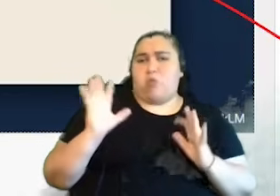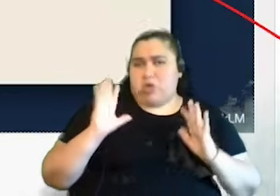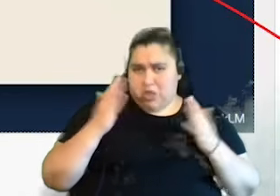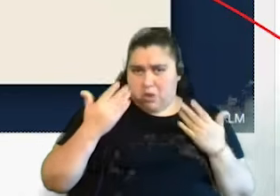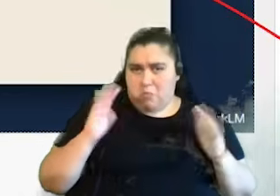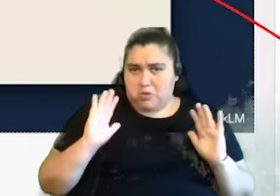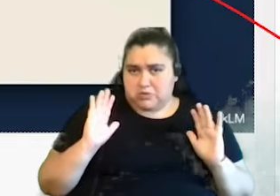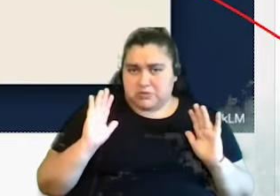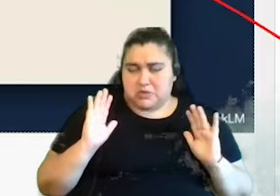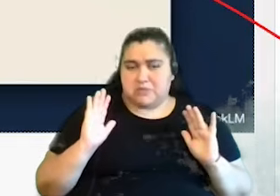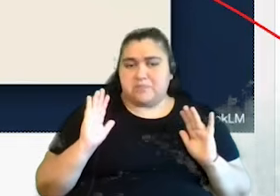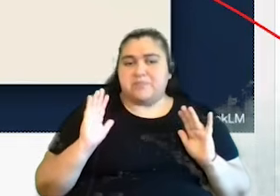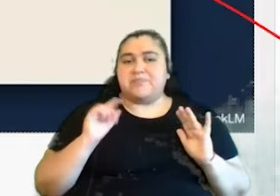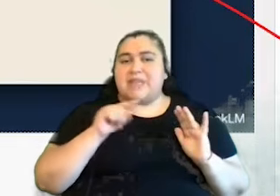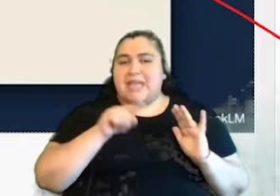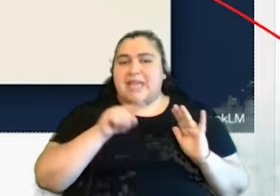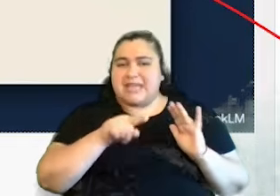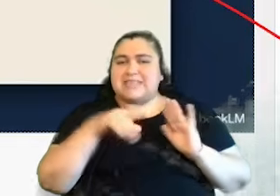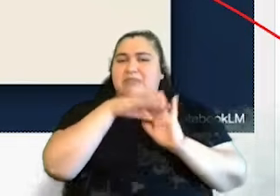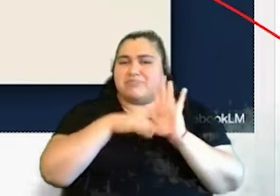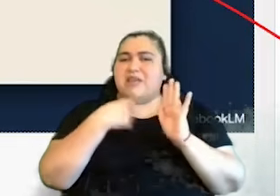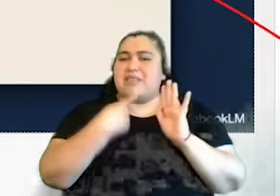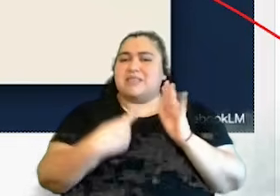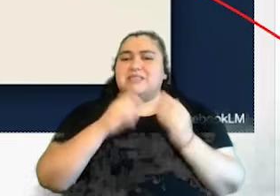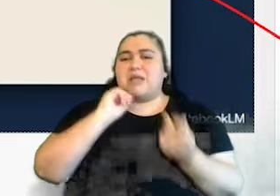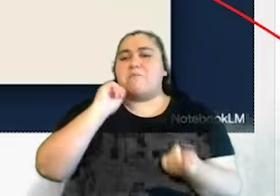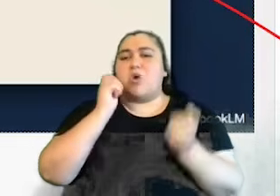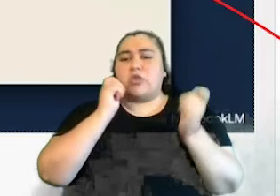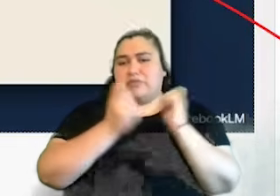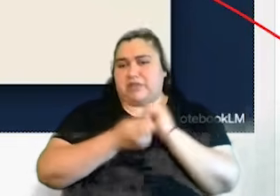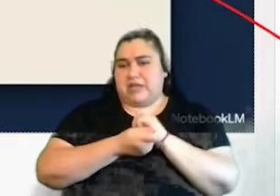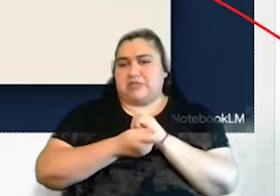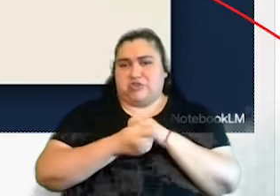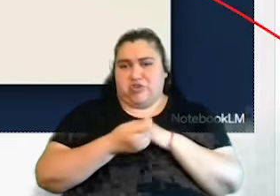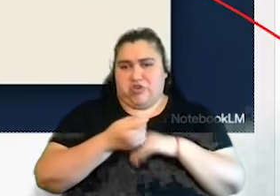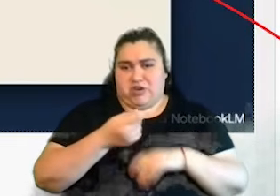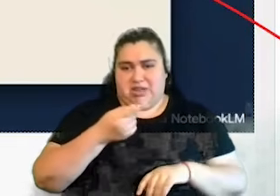las modificaciones que trae